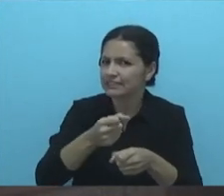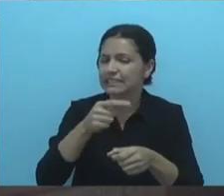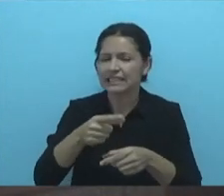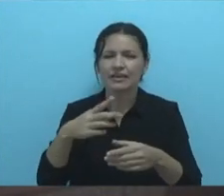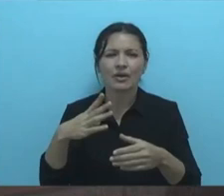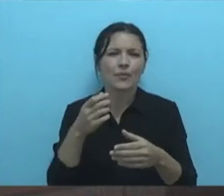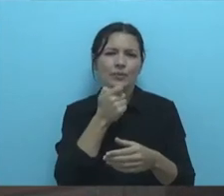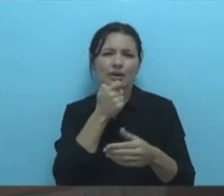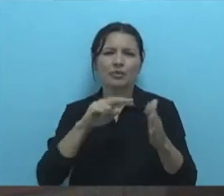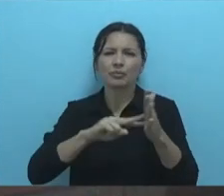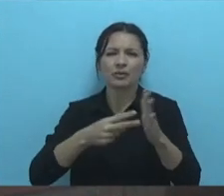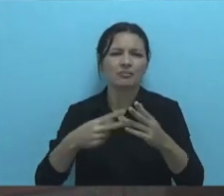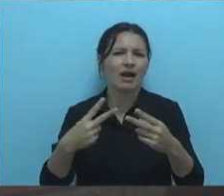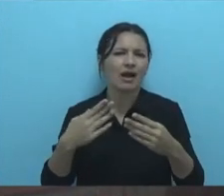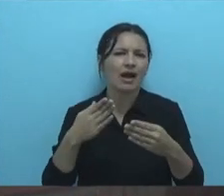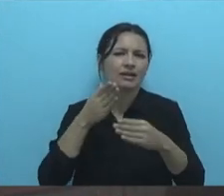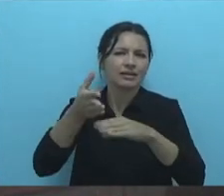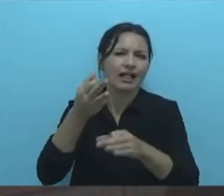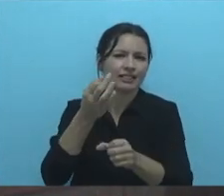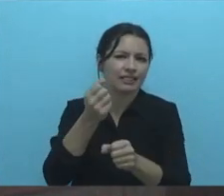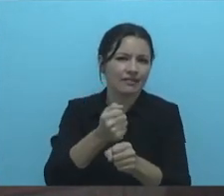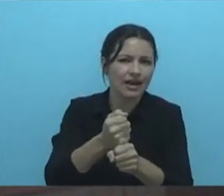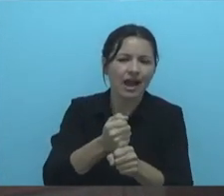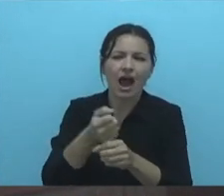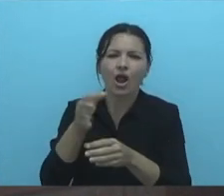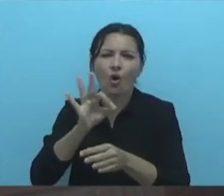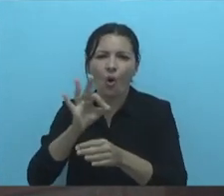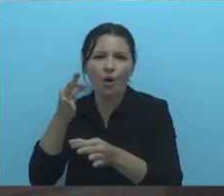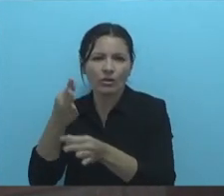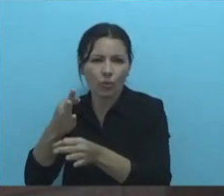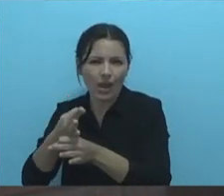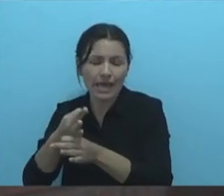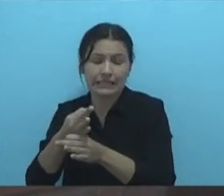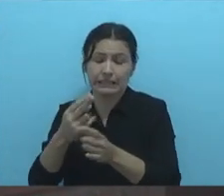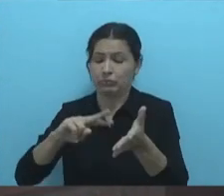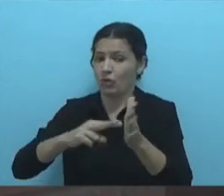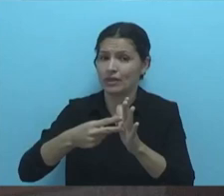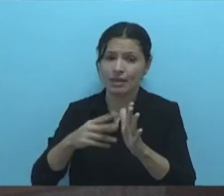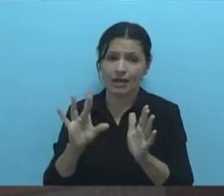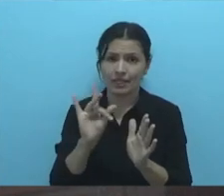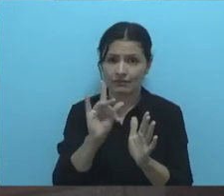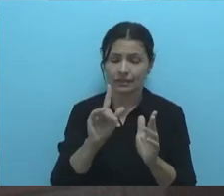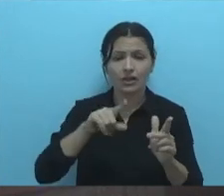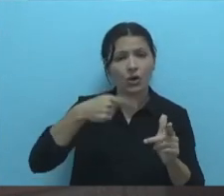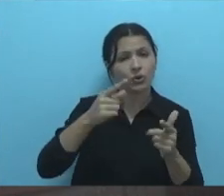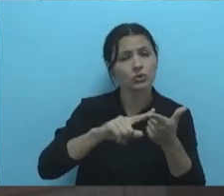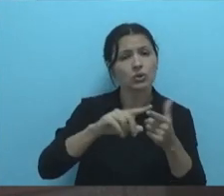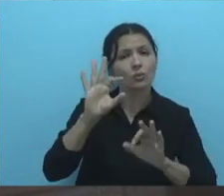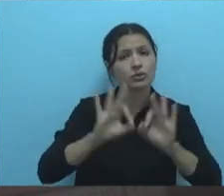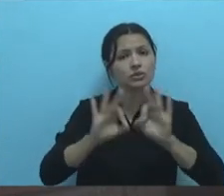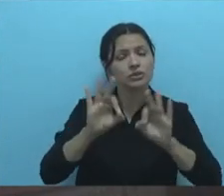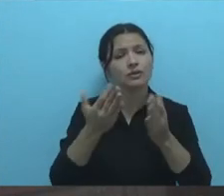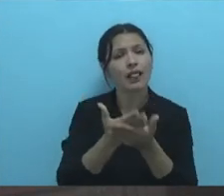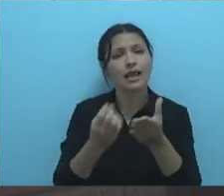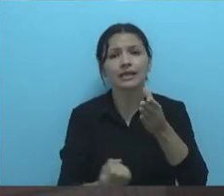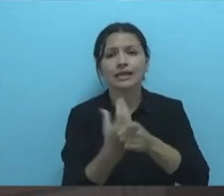su llegada tanto sea el trabajo como a las propias escuelas y otro de los proyectos solicita